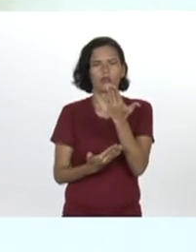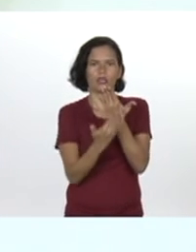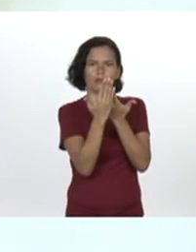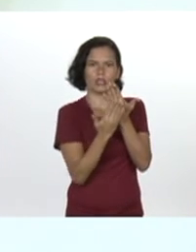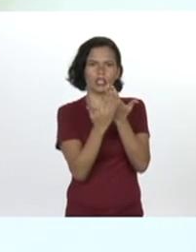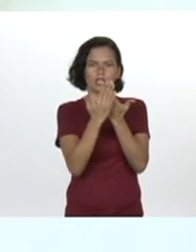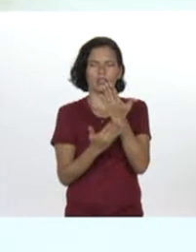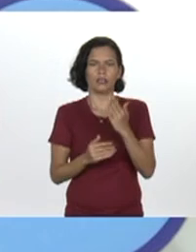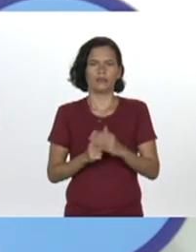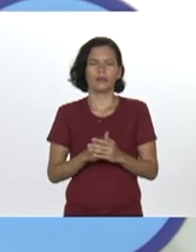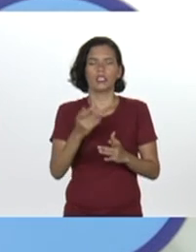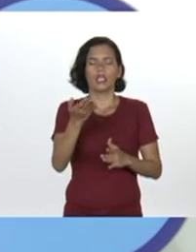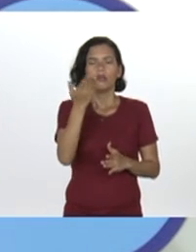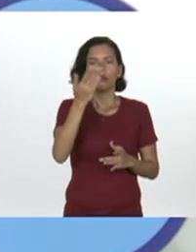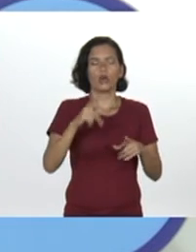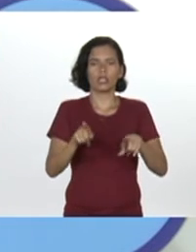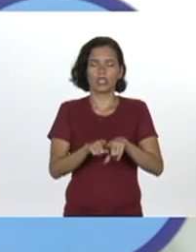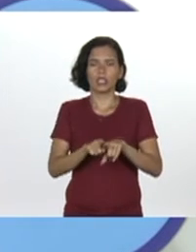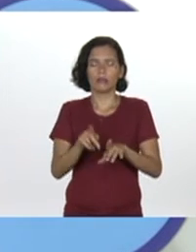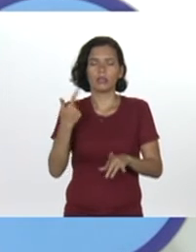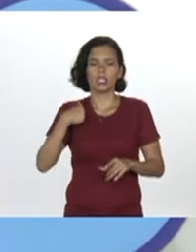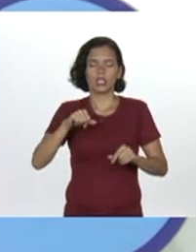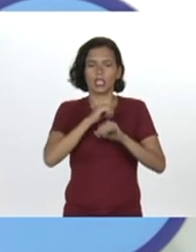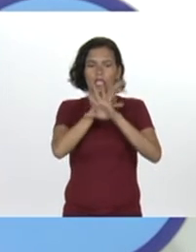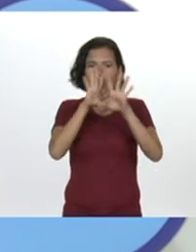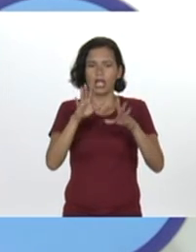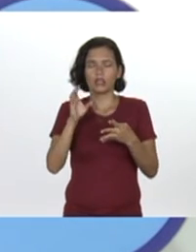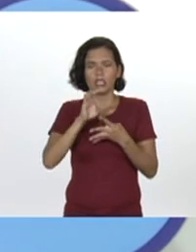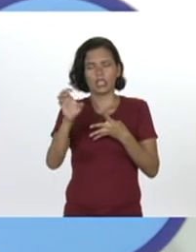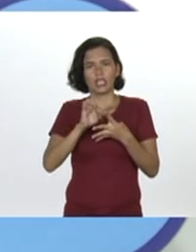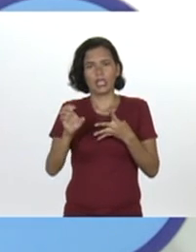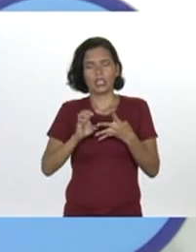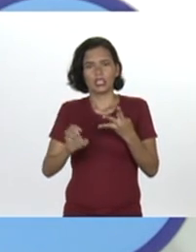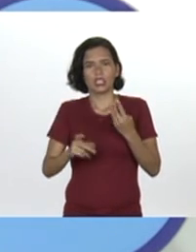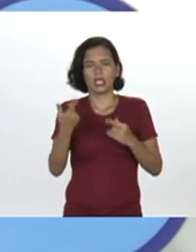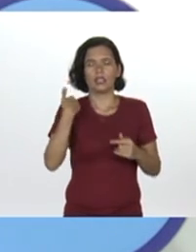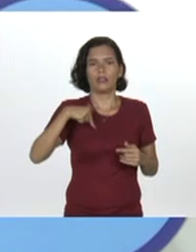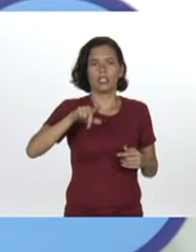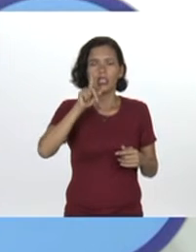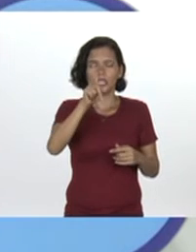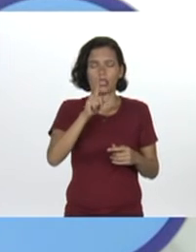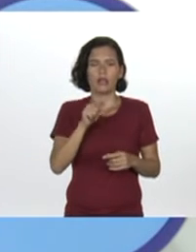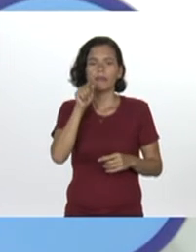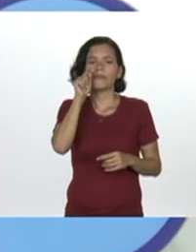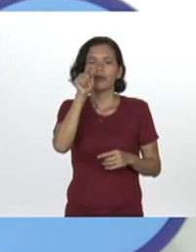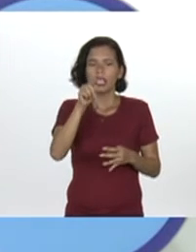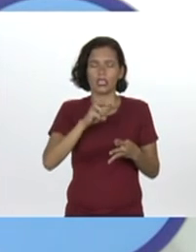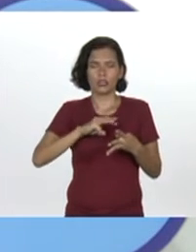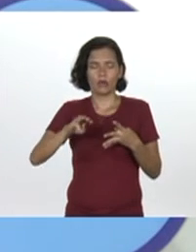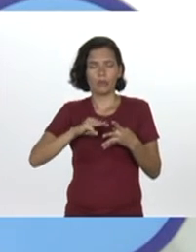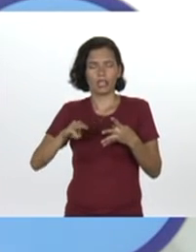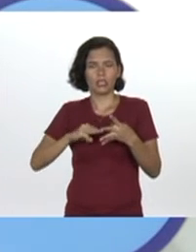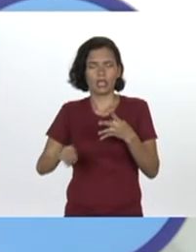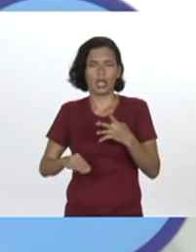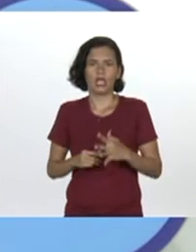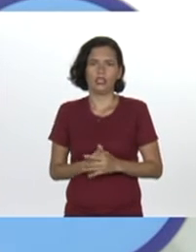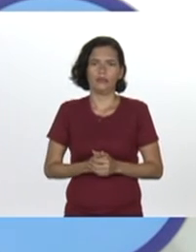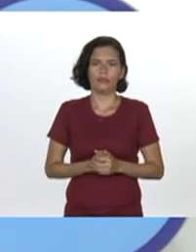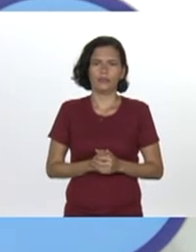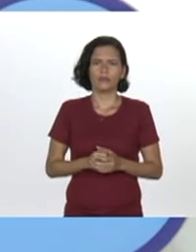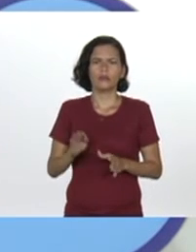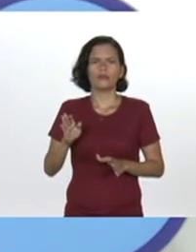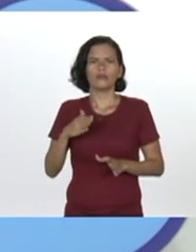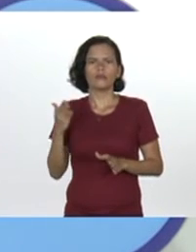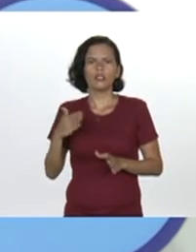y su revés. Es importante también tomar en cuenta ciertas características que deben tener estos materiales didácticos